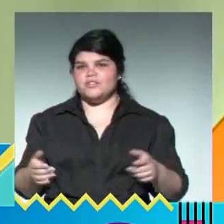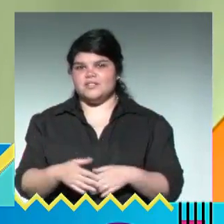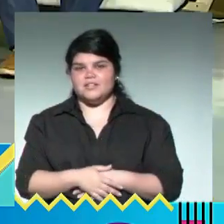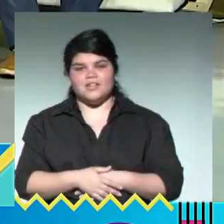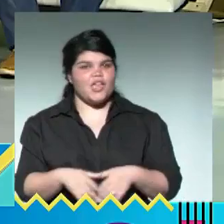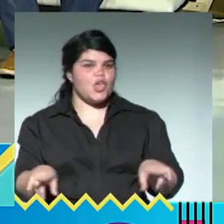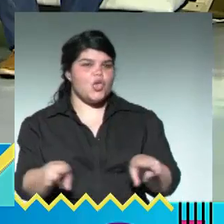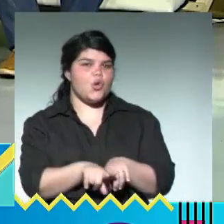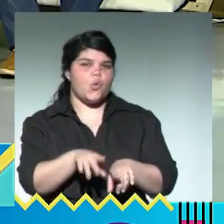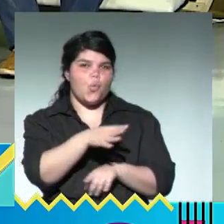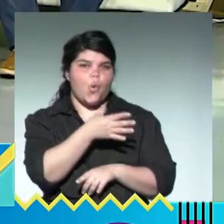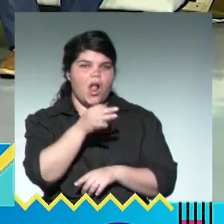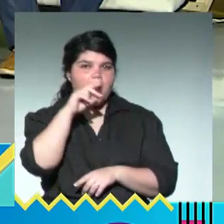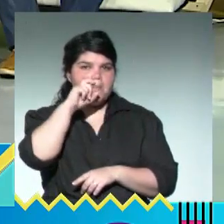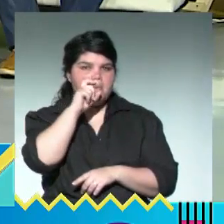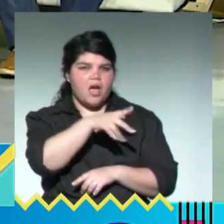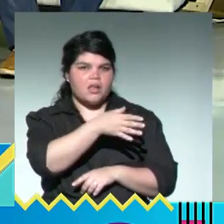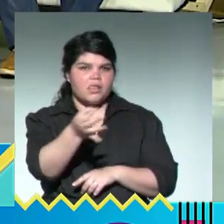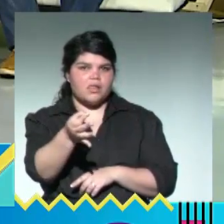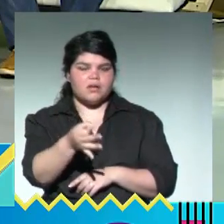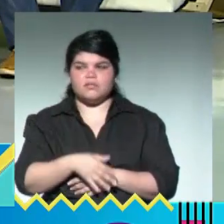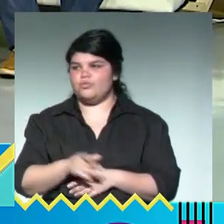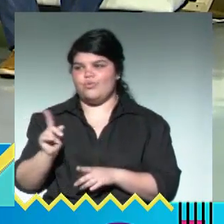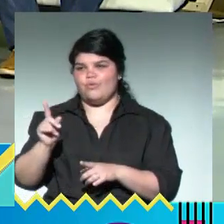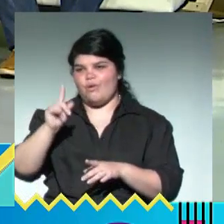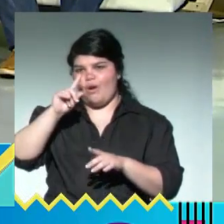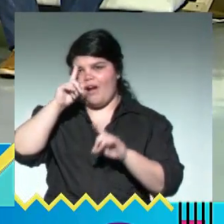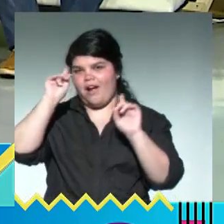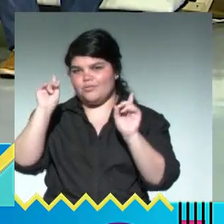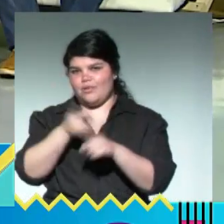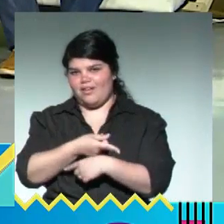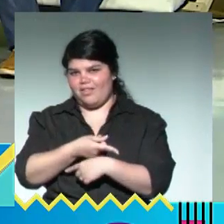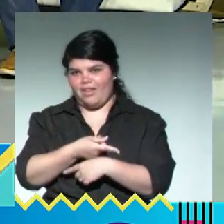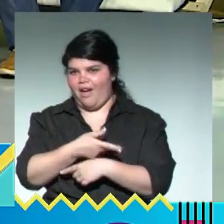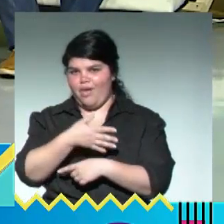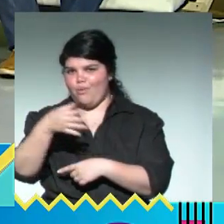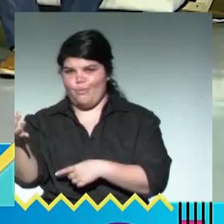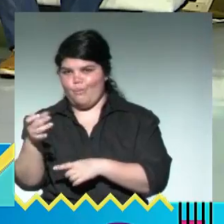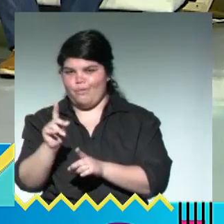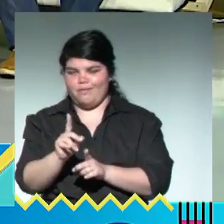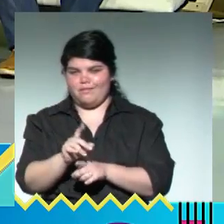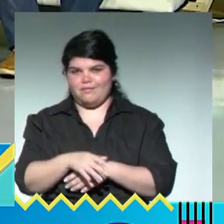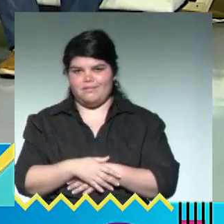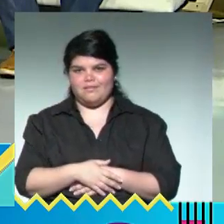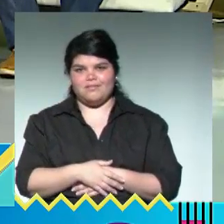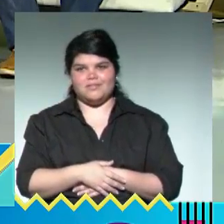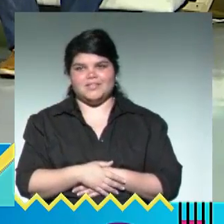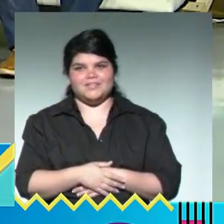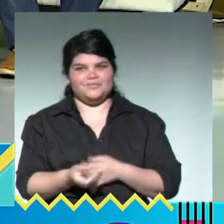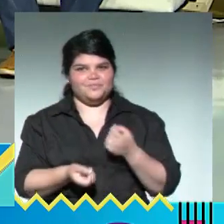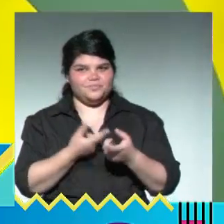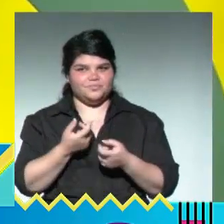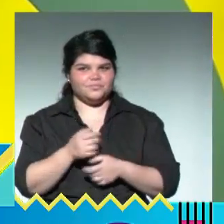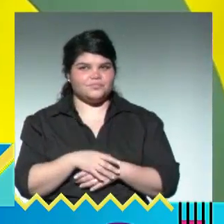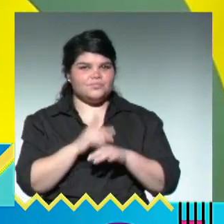pero fue casualidad, bien. El pedido de financiamiento también va a depender del dólar. ¿Por